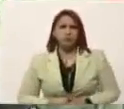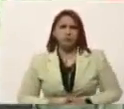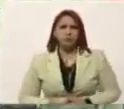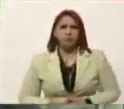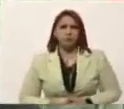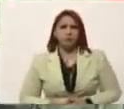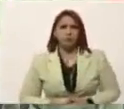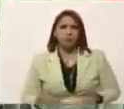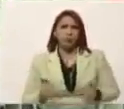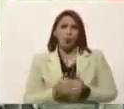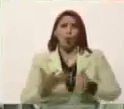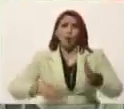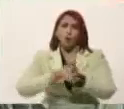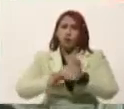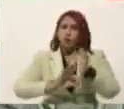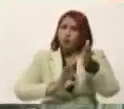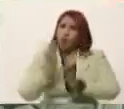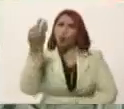con la refundación